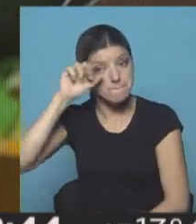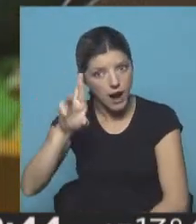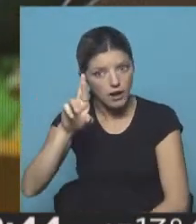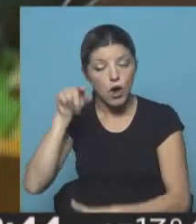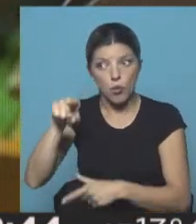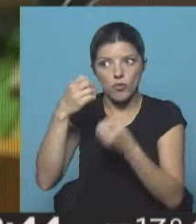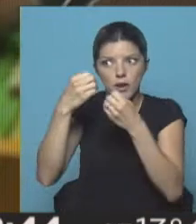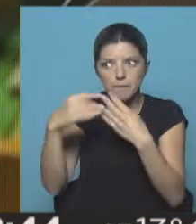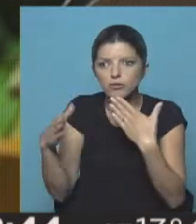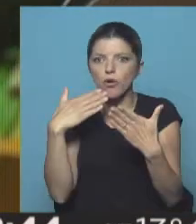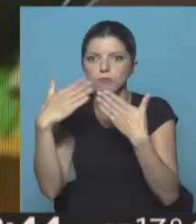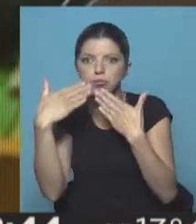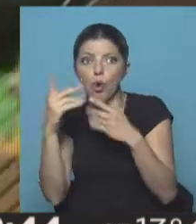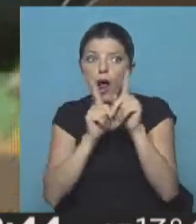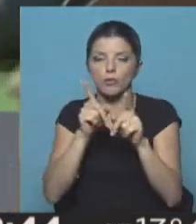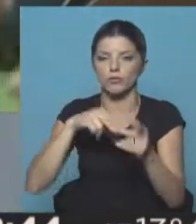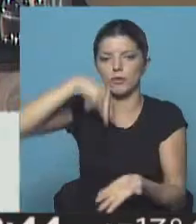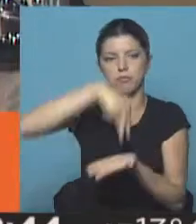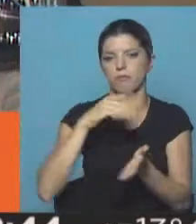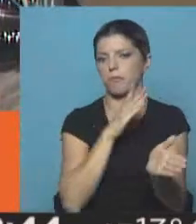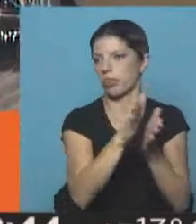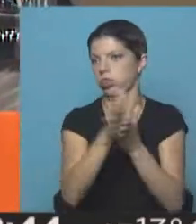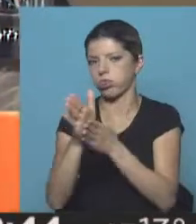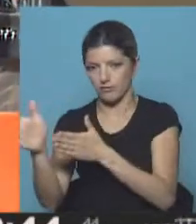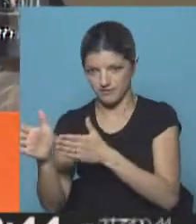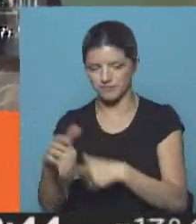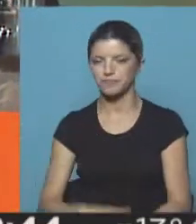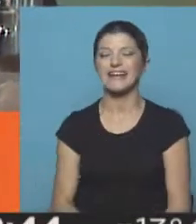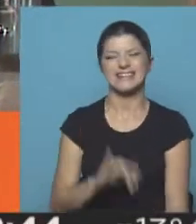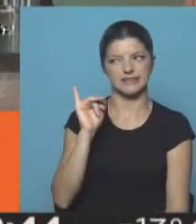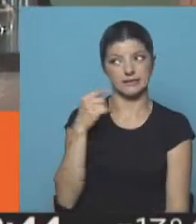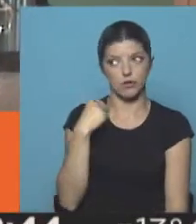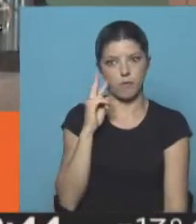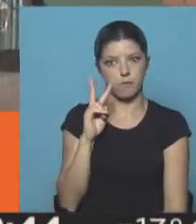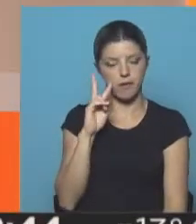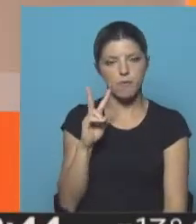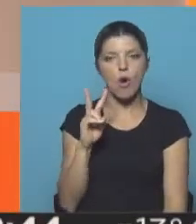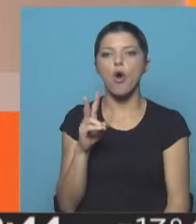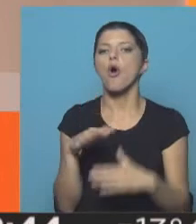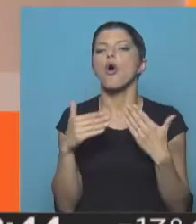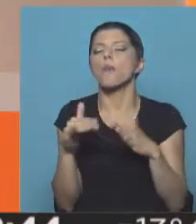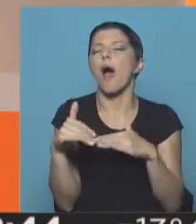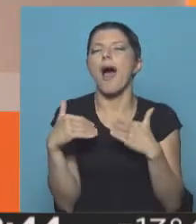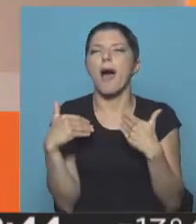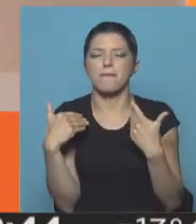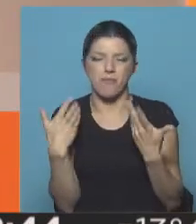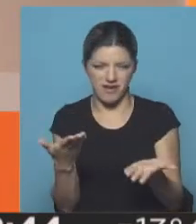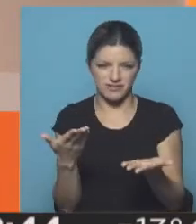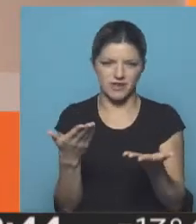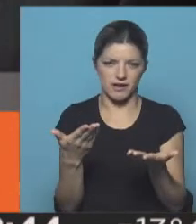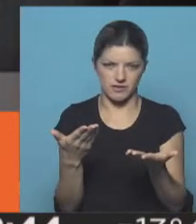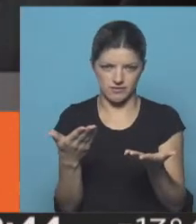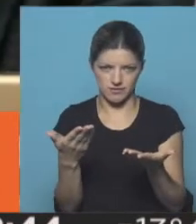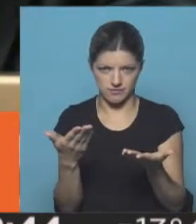muchos se levantaron, ¿no? Sí, ahí sí, Inde, se vio cómo se aprovecha la posibilidad del marco